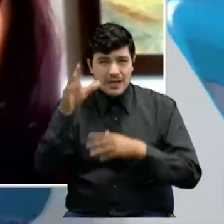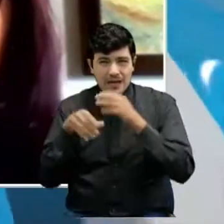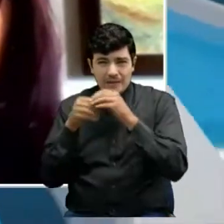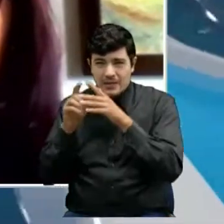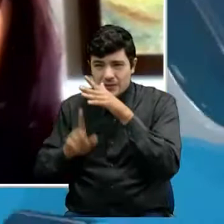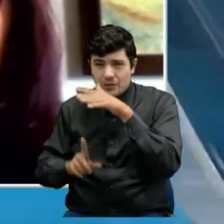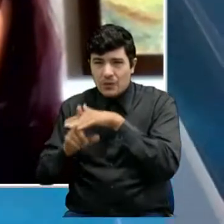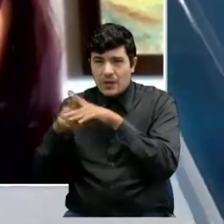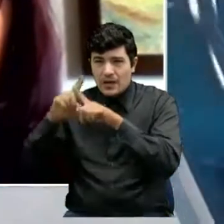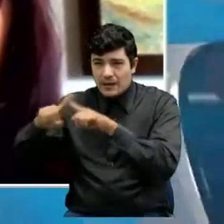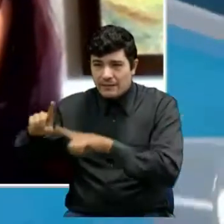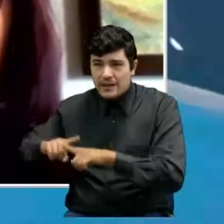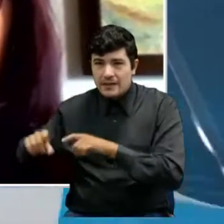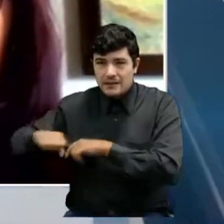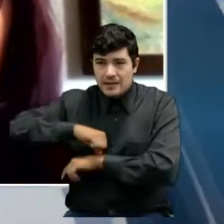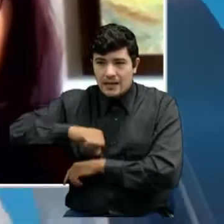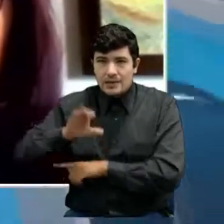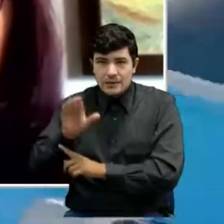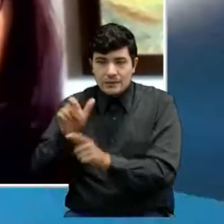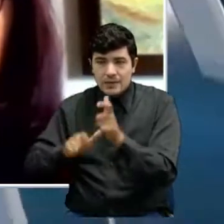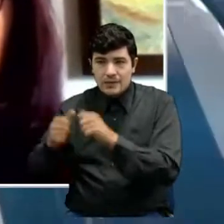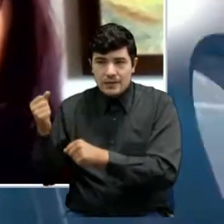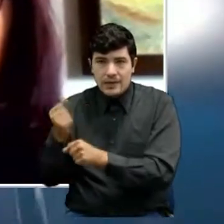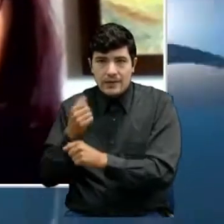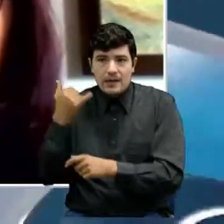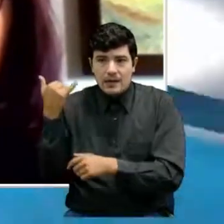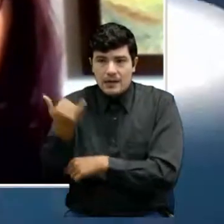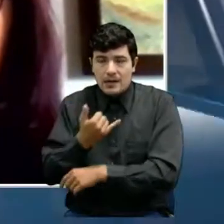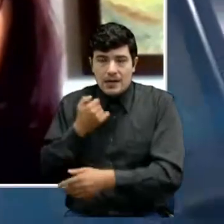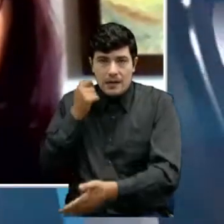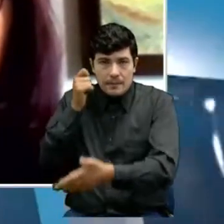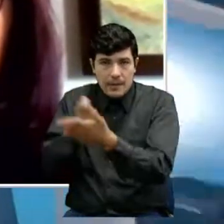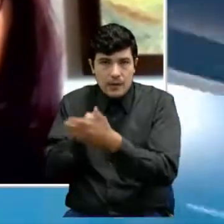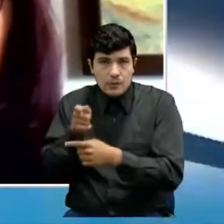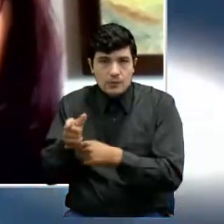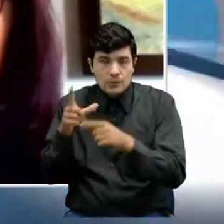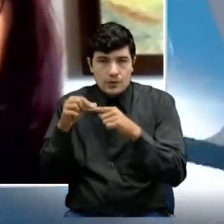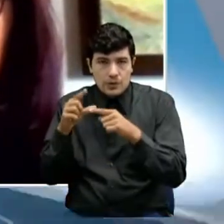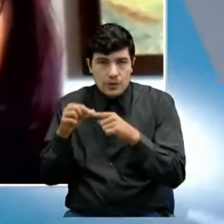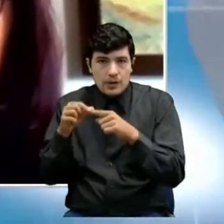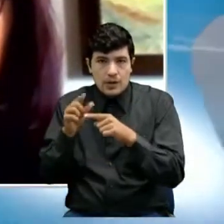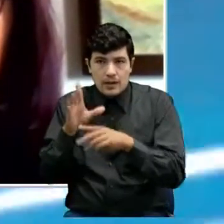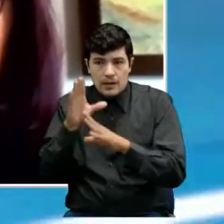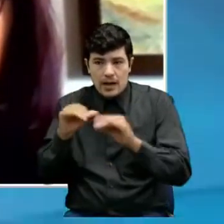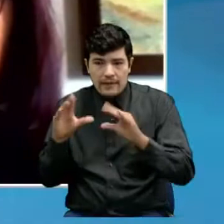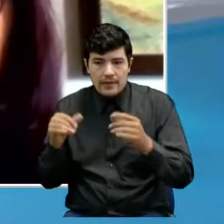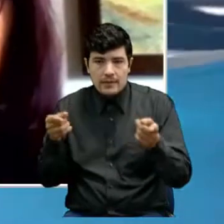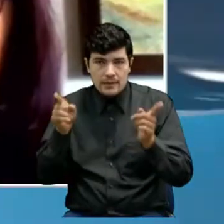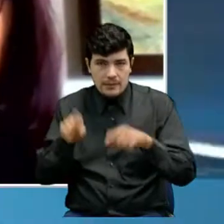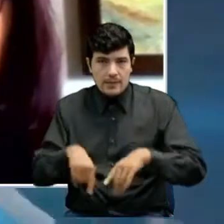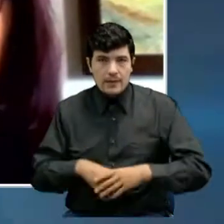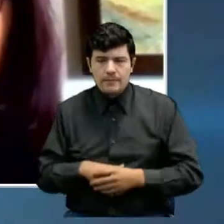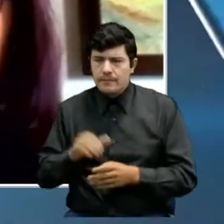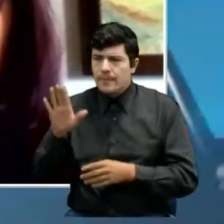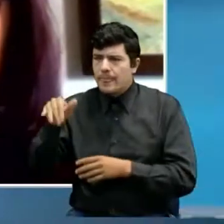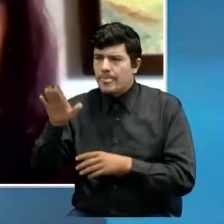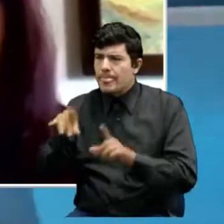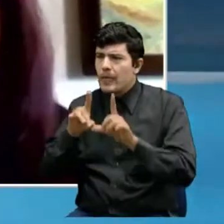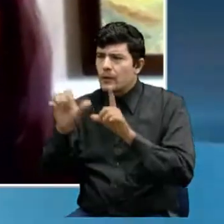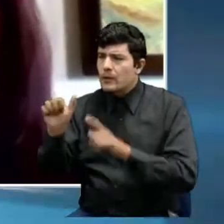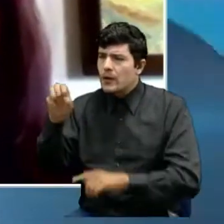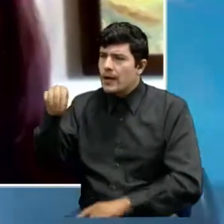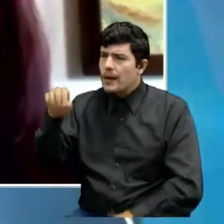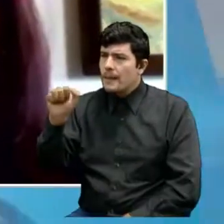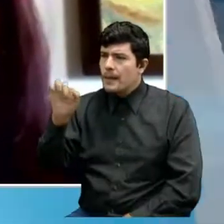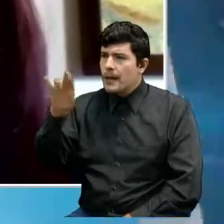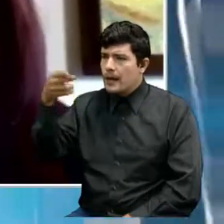surge el derecho para los trabajadores que les paguen la prima de Navidad también. Doctora Marta, este